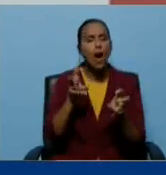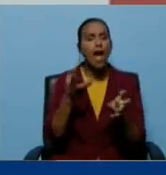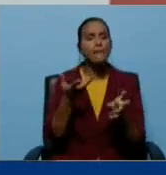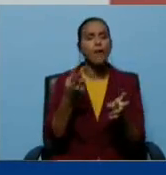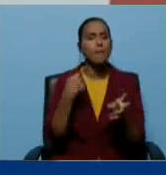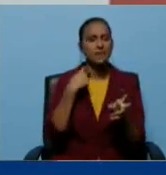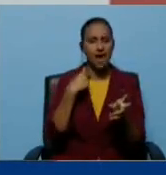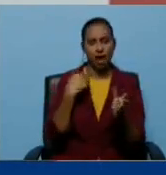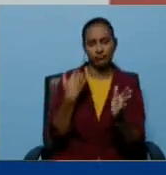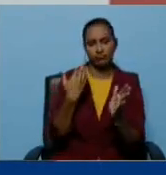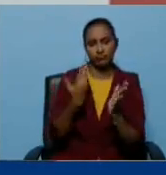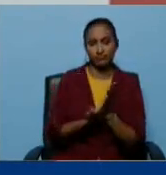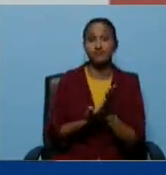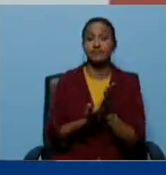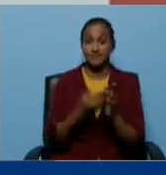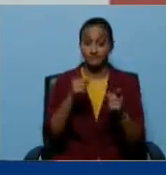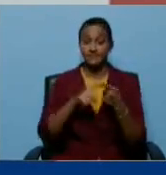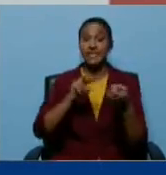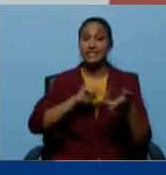Primer anillo de fuerza.